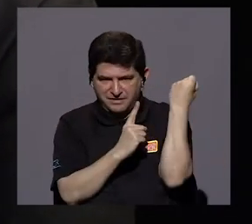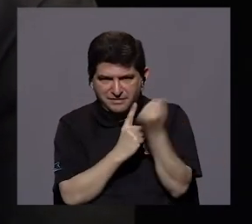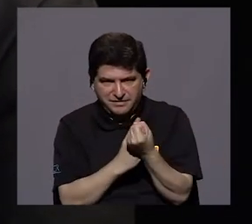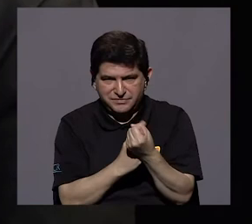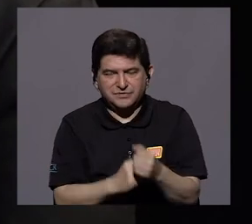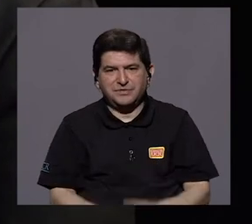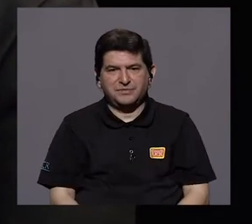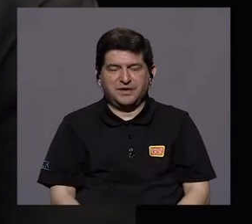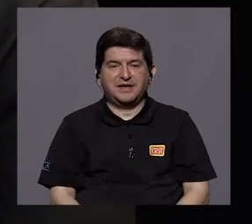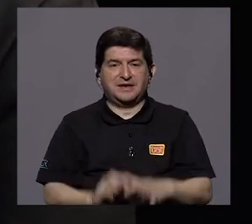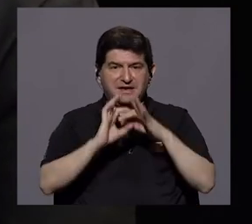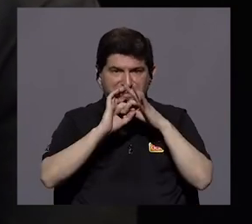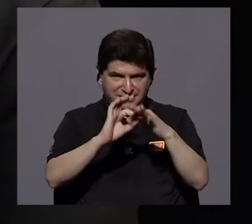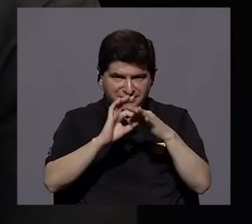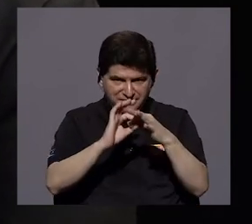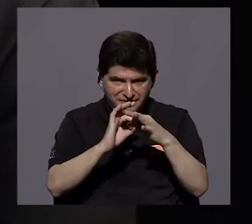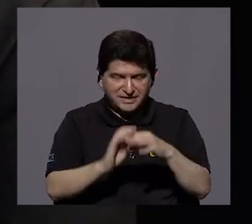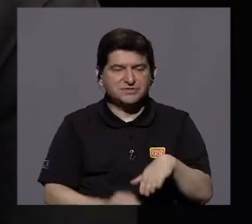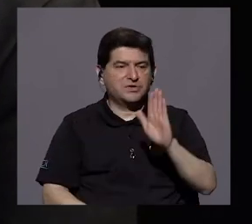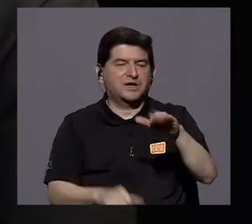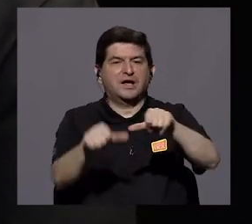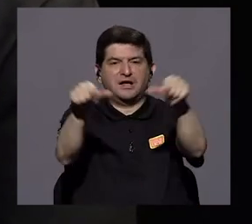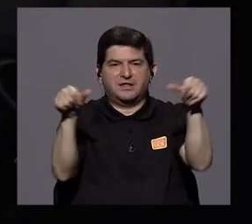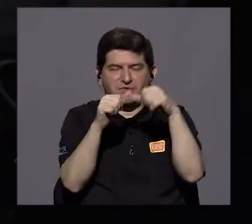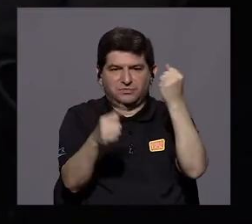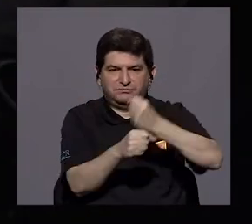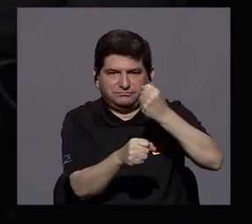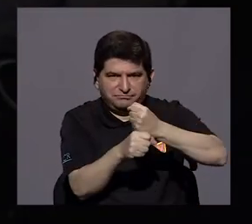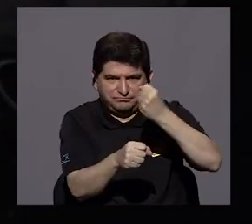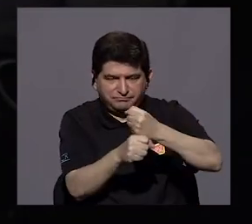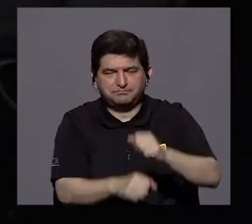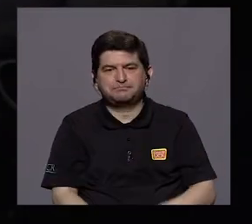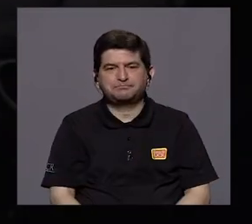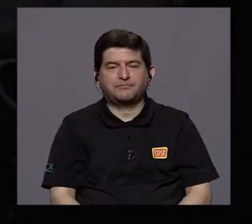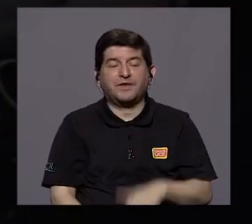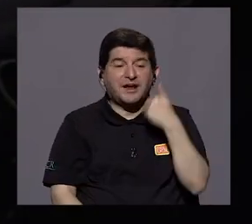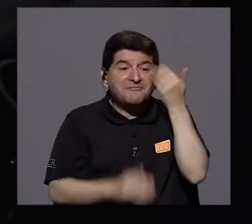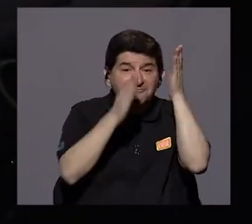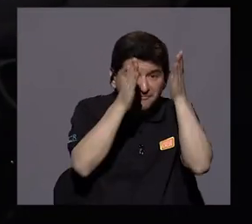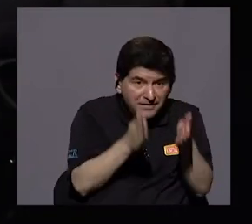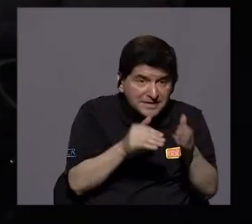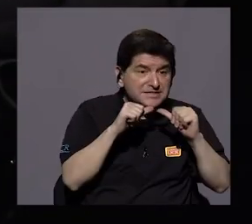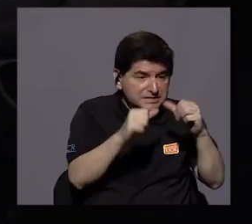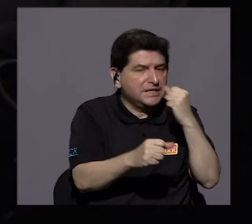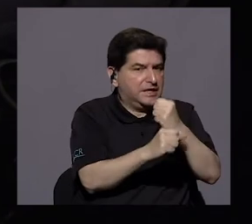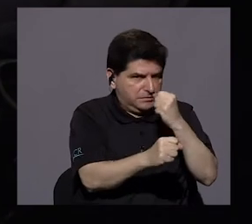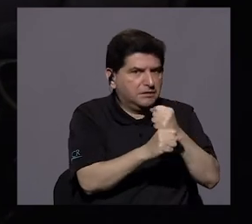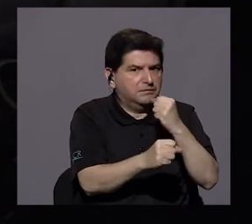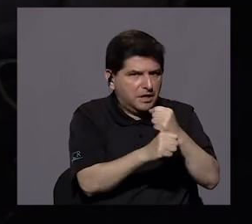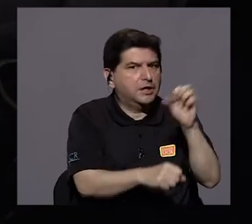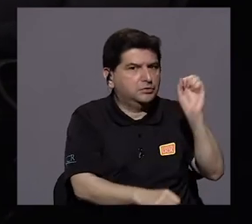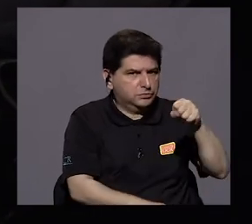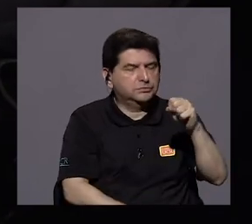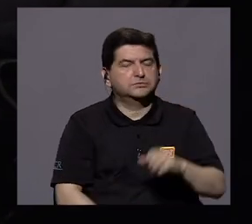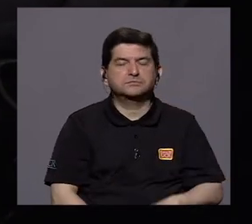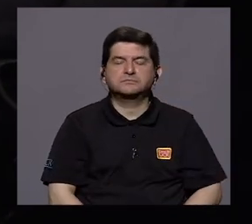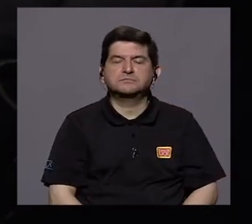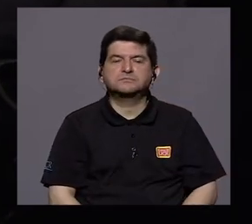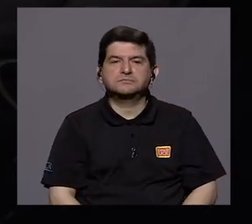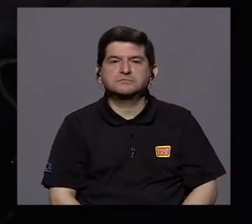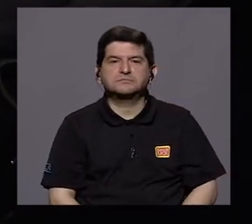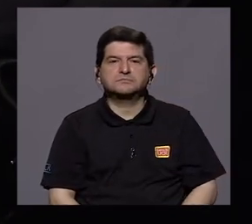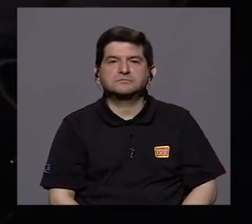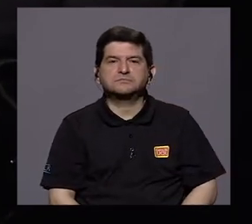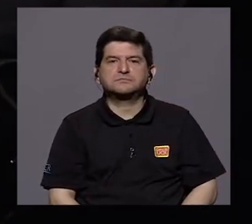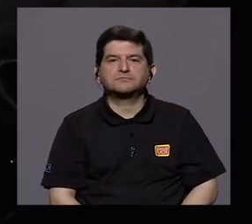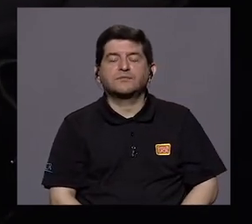asuntos correspondientes a su ámbito de trabajo como tal. Nuestros facilitadores siguieron trabajando. Ellos siguieron